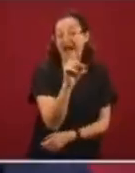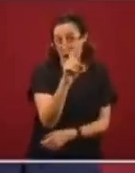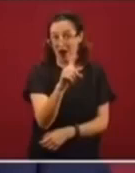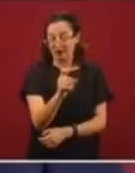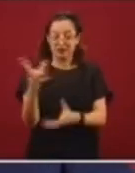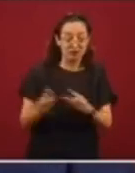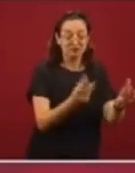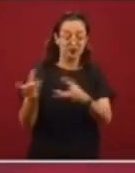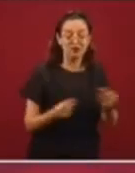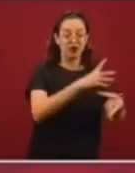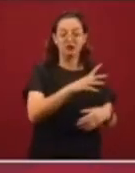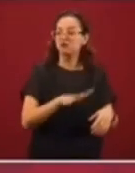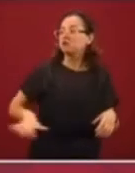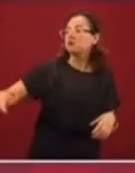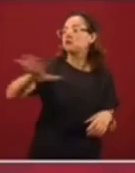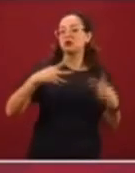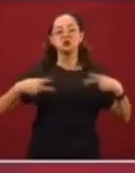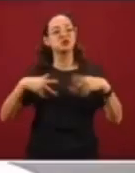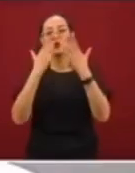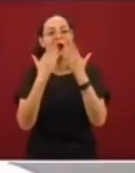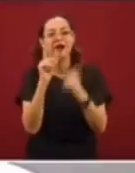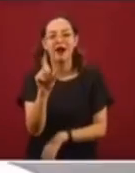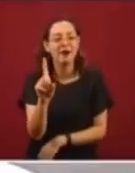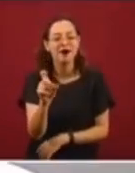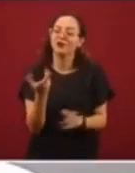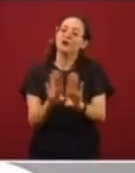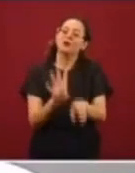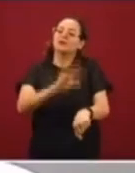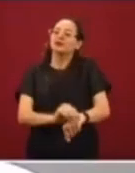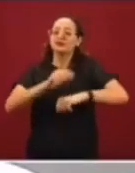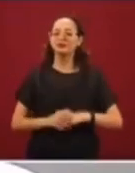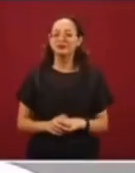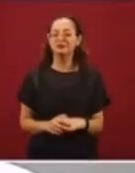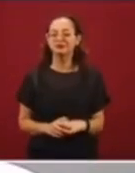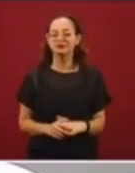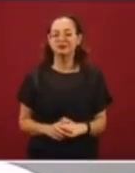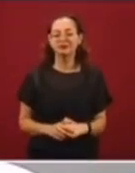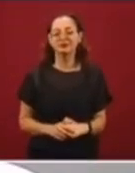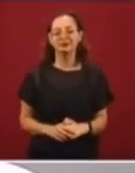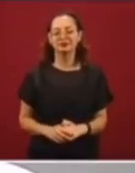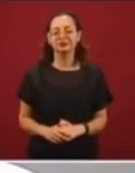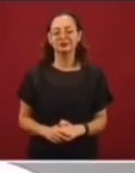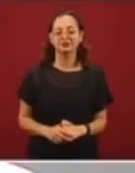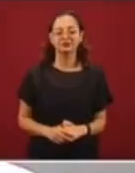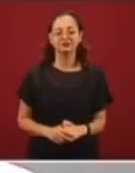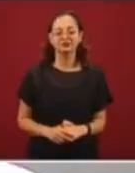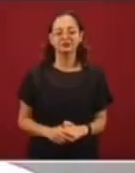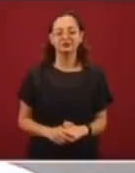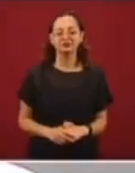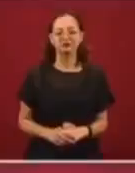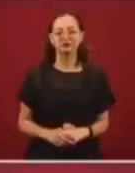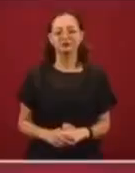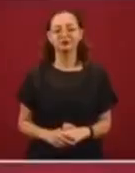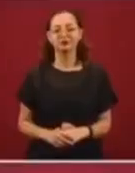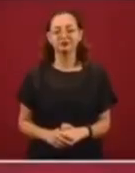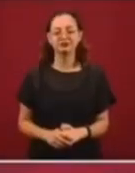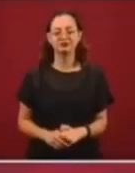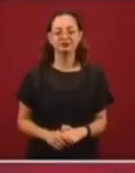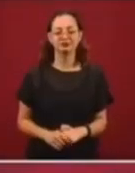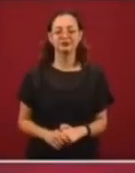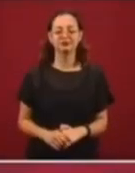donde hay escasez de agua? Y además, que es